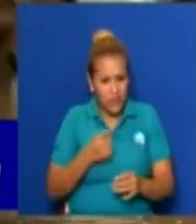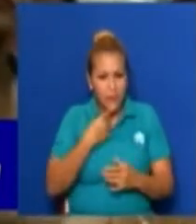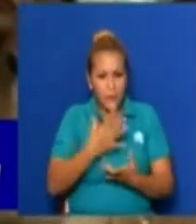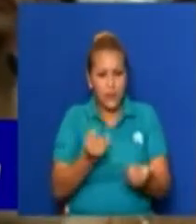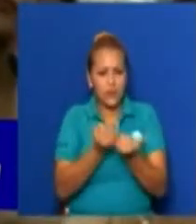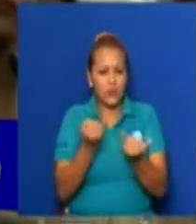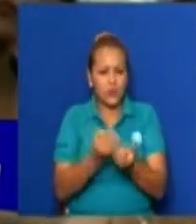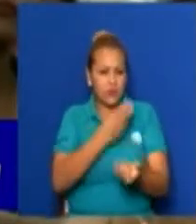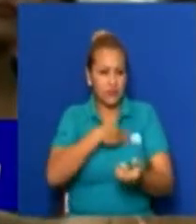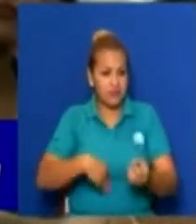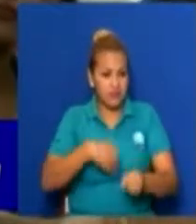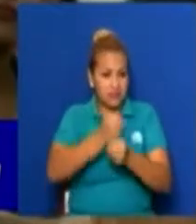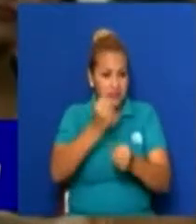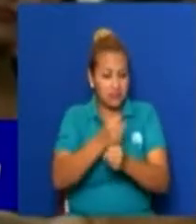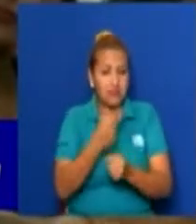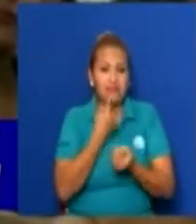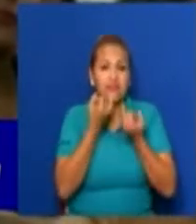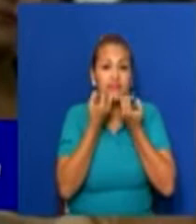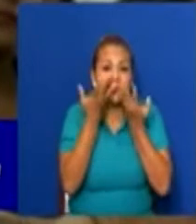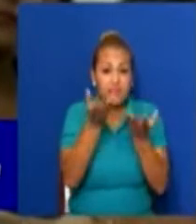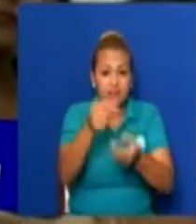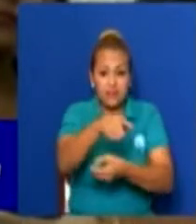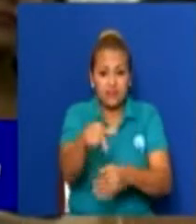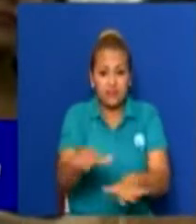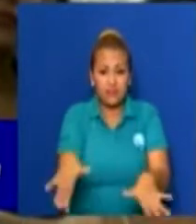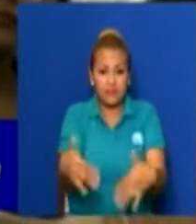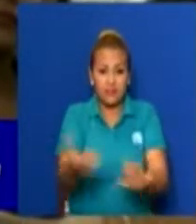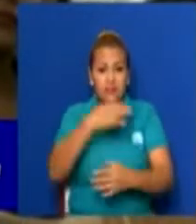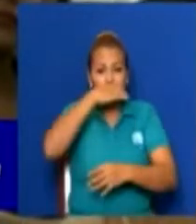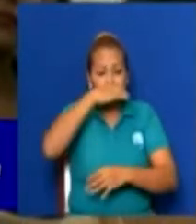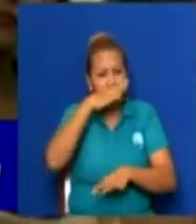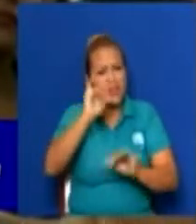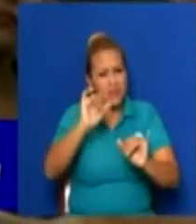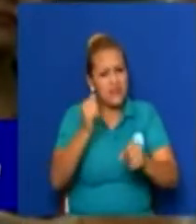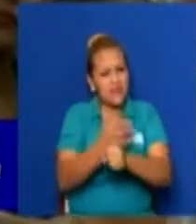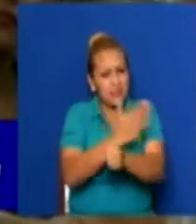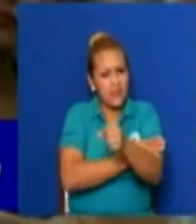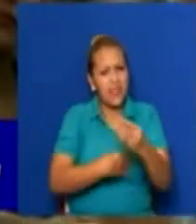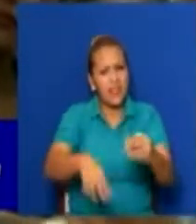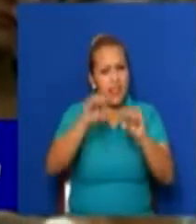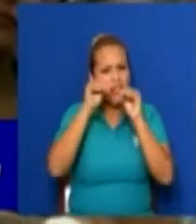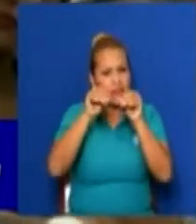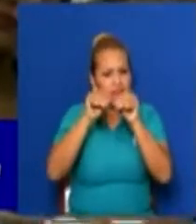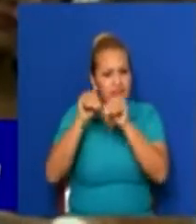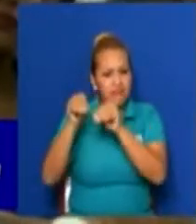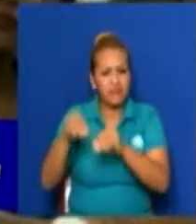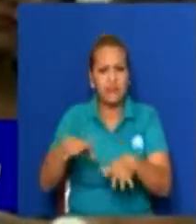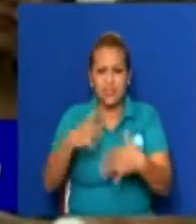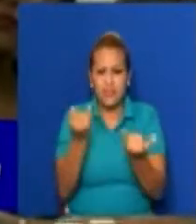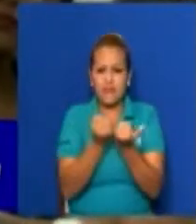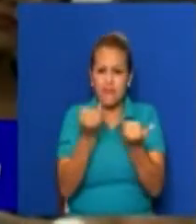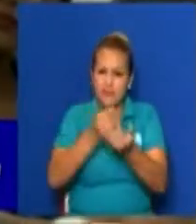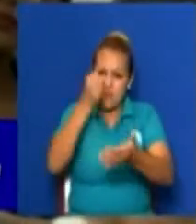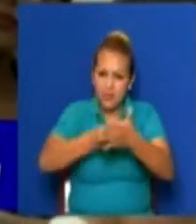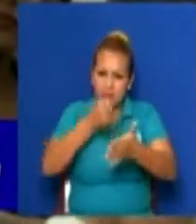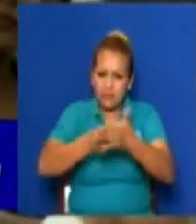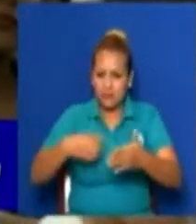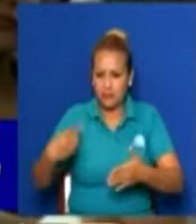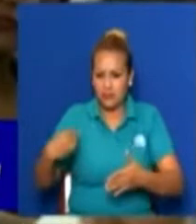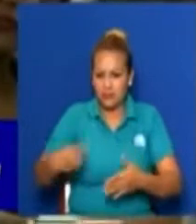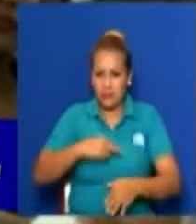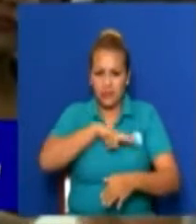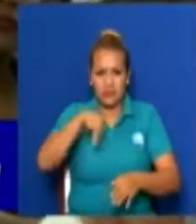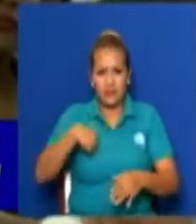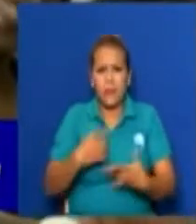enseñado, el Frente Enzo nos enseñó desde hace mucho rato, de que defendiéramos nuestros derechos. ¿Por qué nos